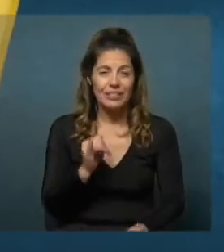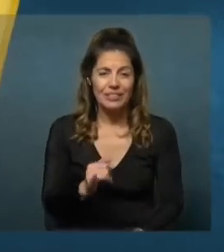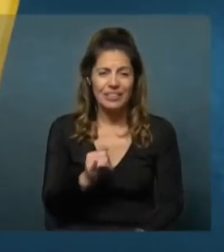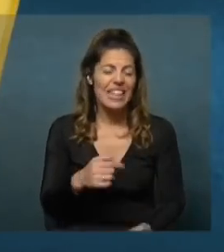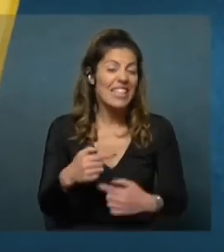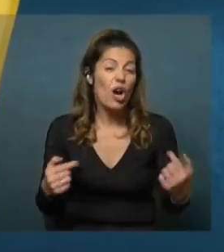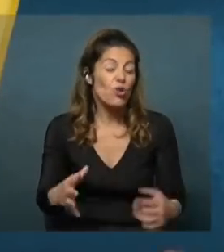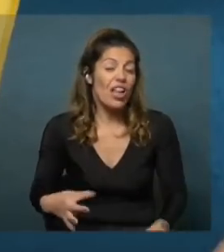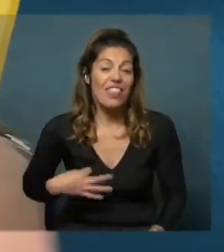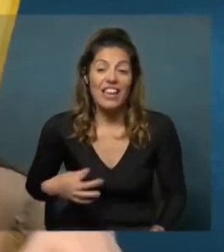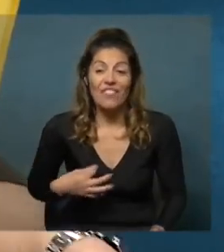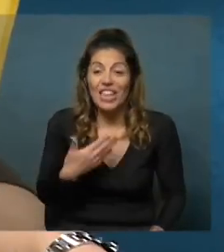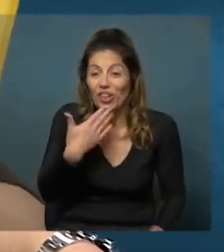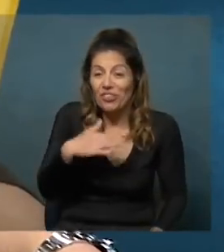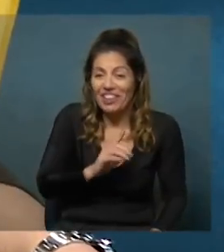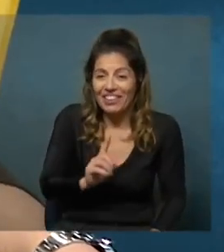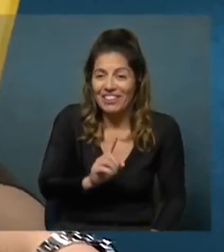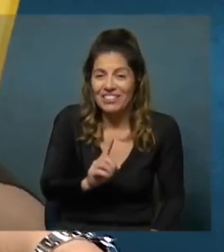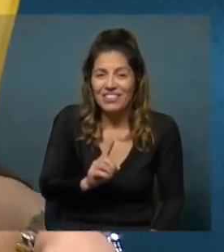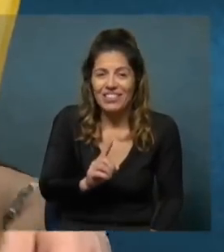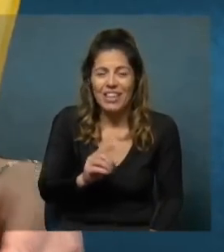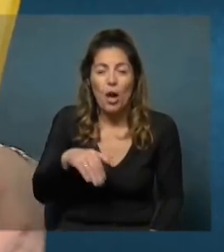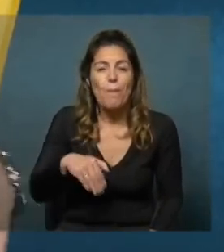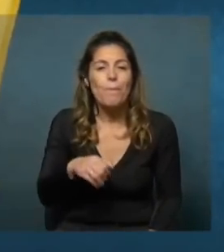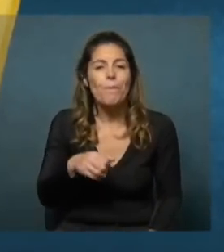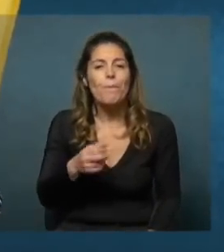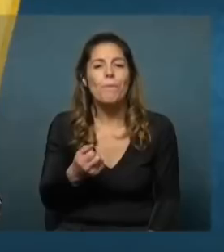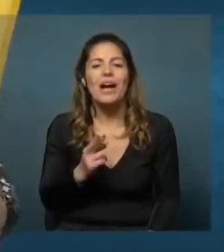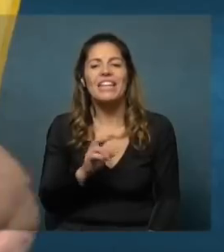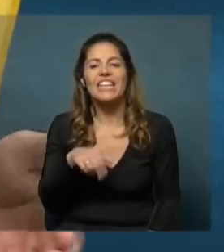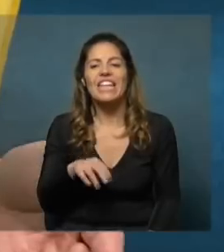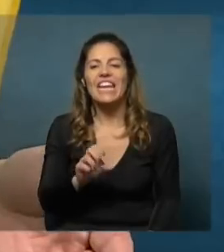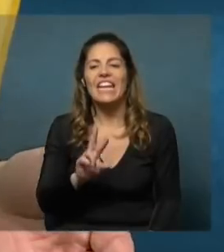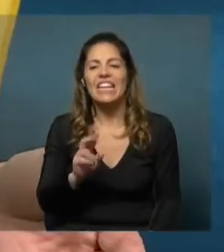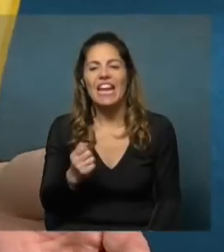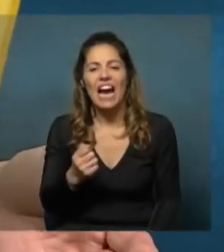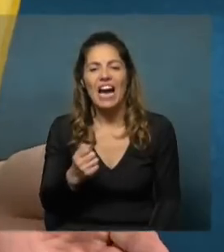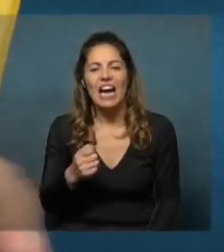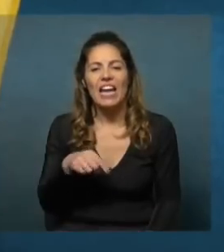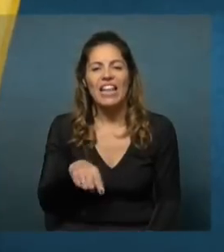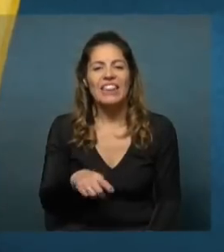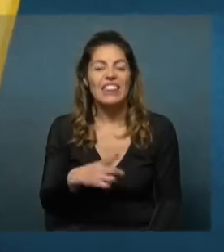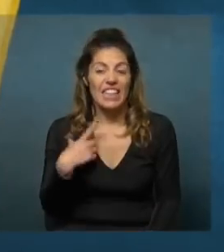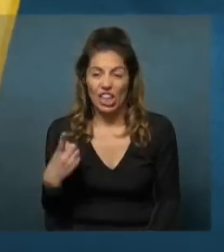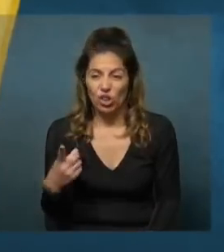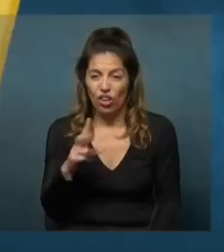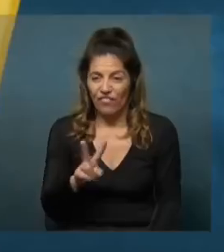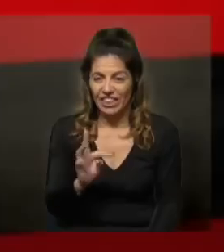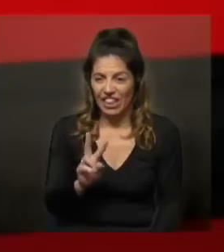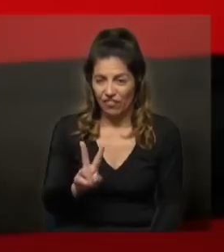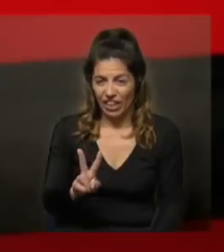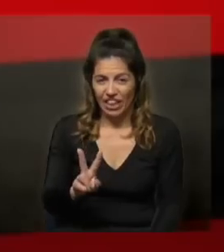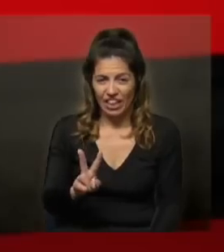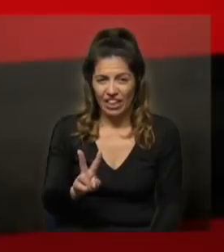esas cosas de la vida Edgardo Martínez director de en ese momento de vtv del futuro